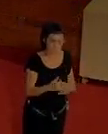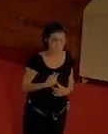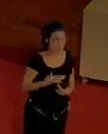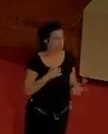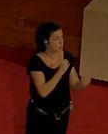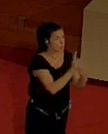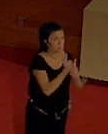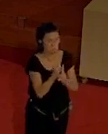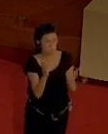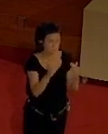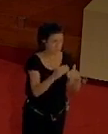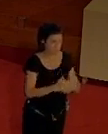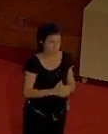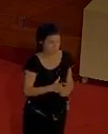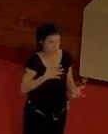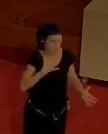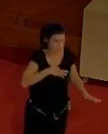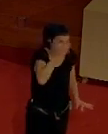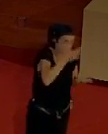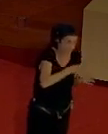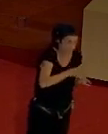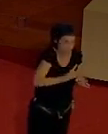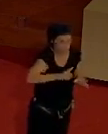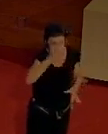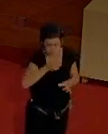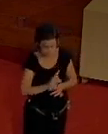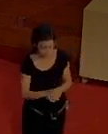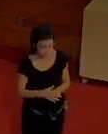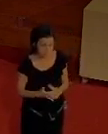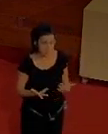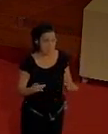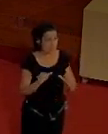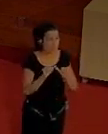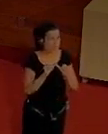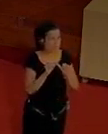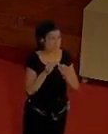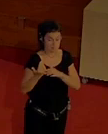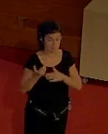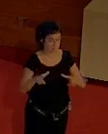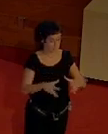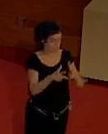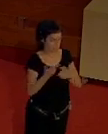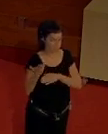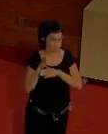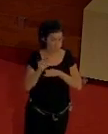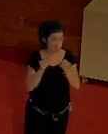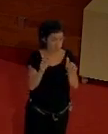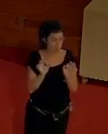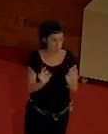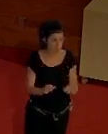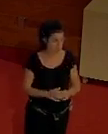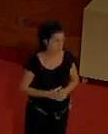nadie nos lo podemos creer o no nos lo podemos creer pero esa es su forma de de presentarse en sociedad con